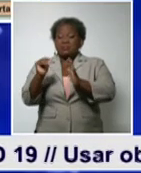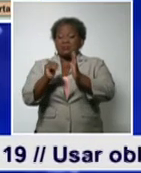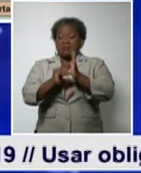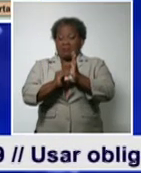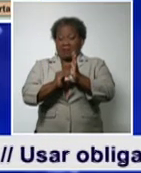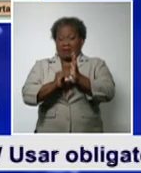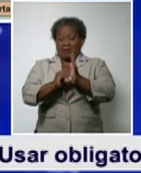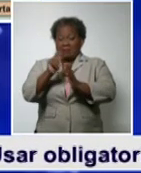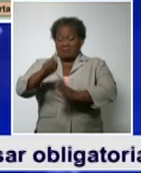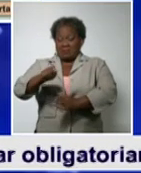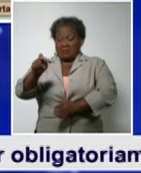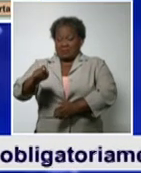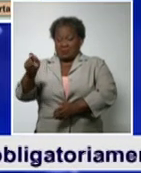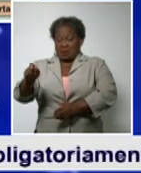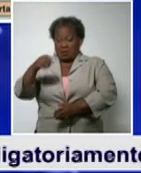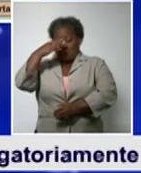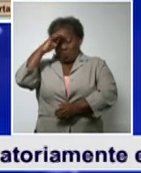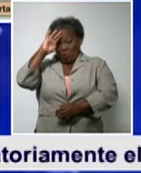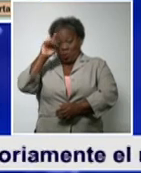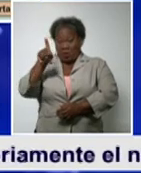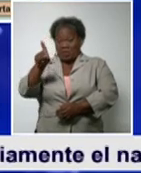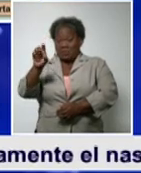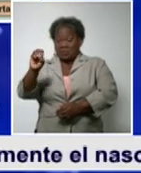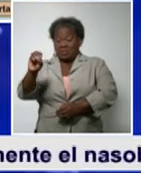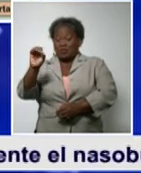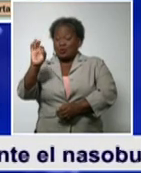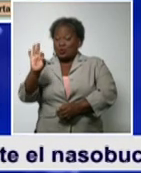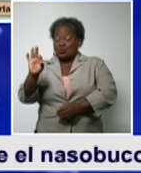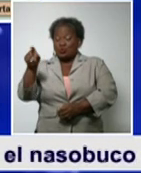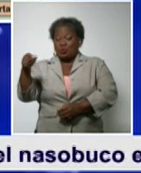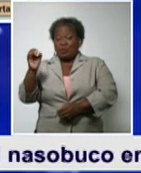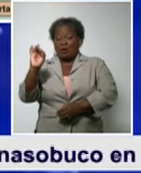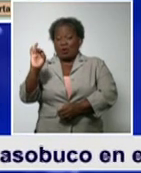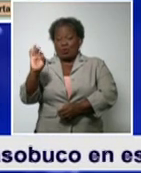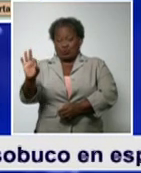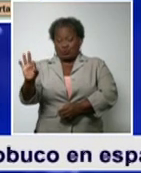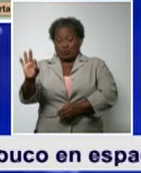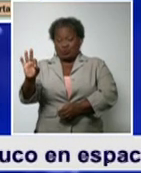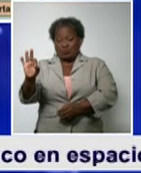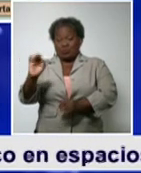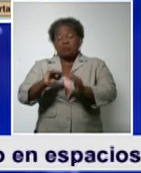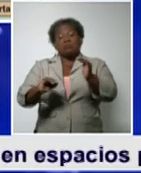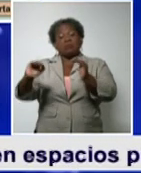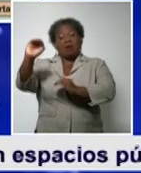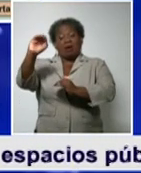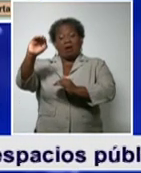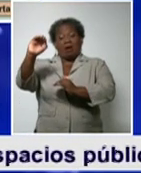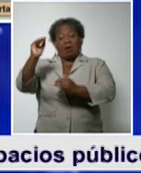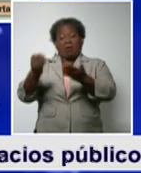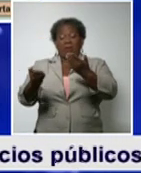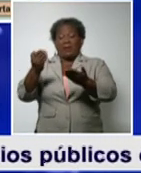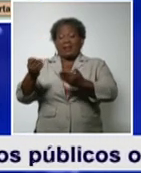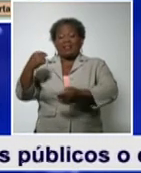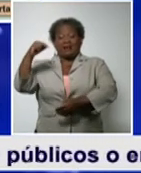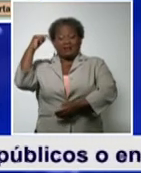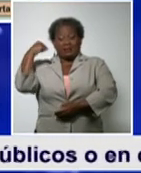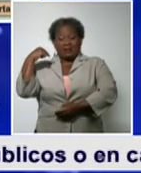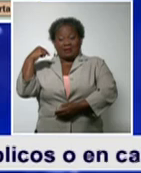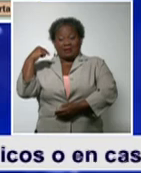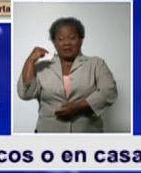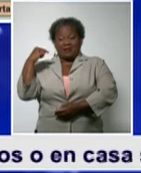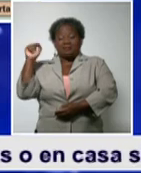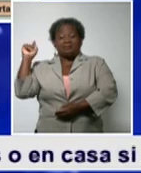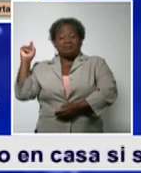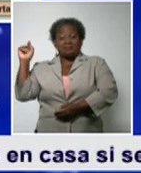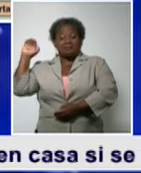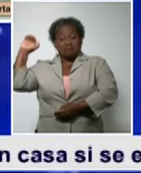Cuba 108,8, superior a la del día de ayer. Y en el posicionamiento